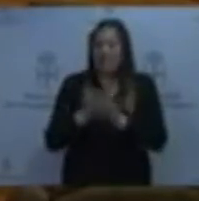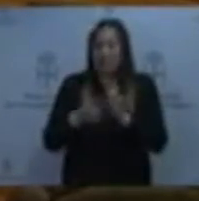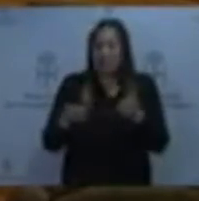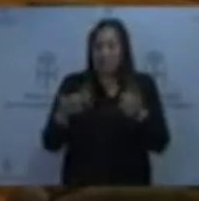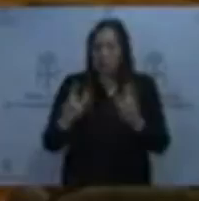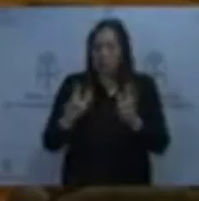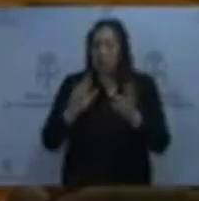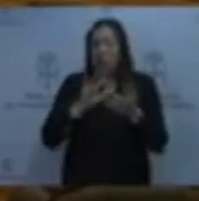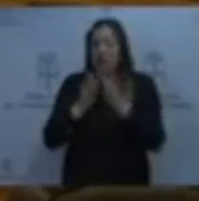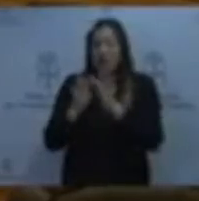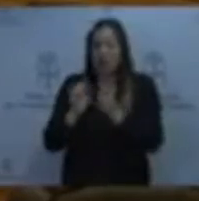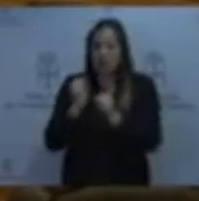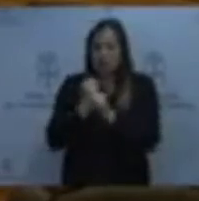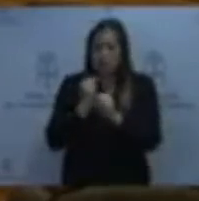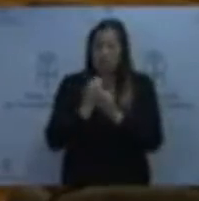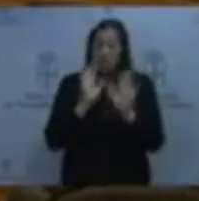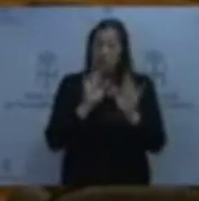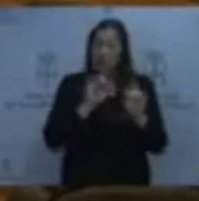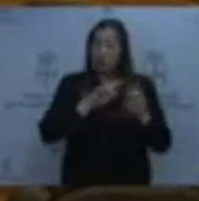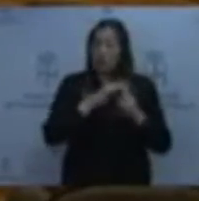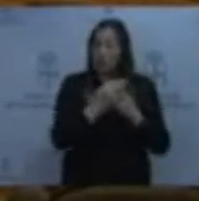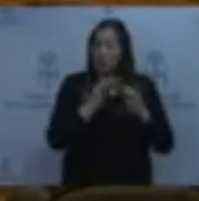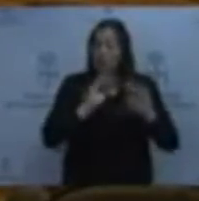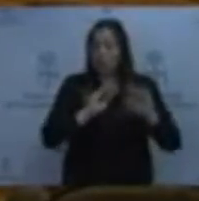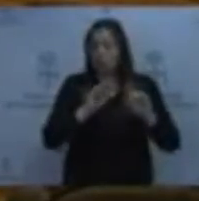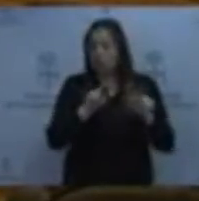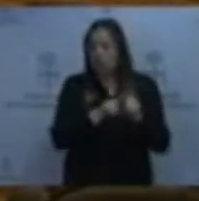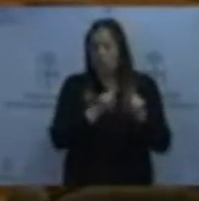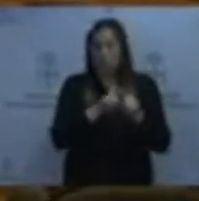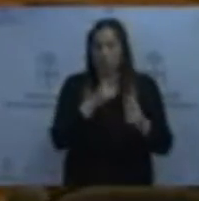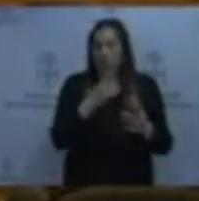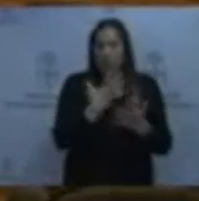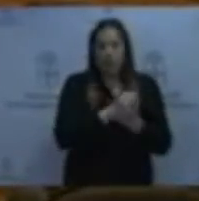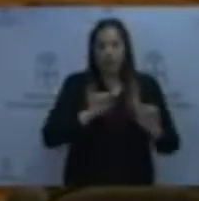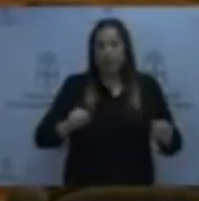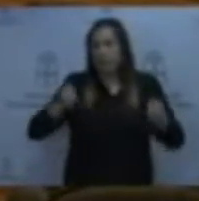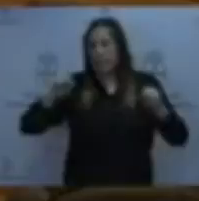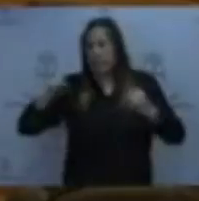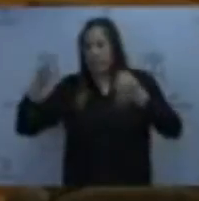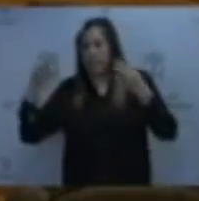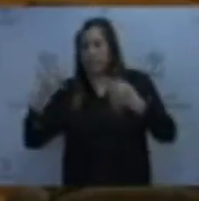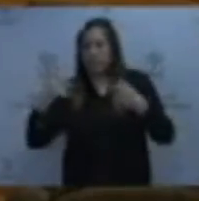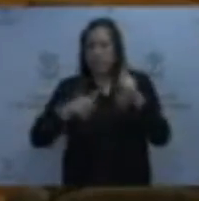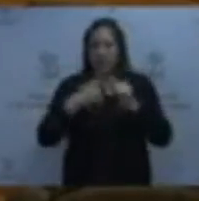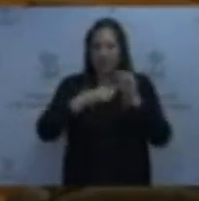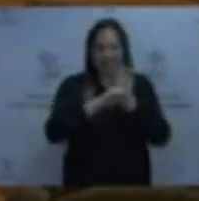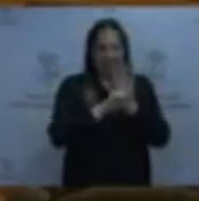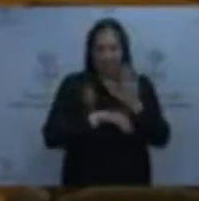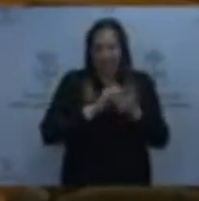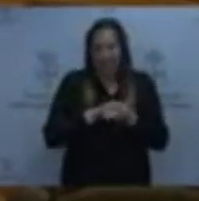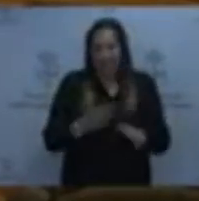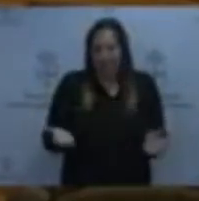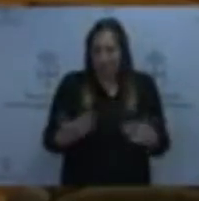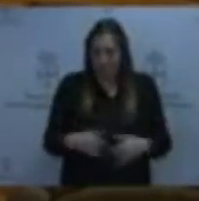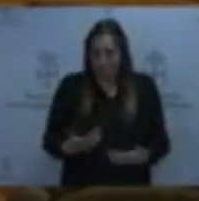sucede precisamente lo contrario, lo que viene a ser un sálvese quien pueda y una auténtica ley de la selva, donde hay el más fuerte el que ordena y los